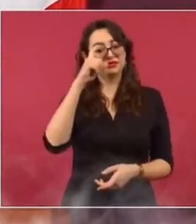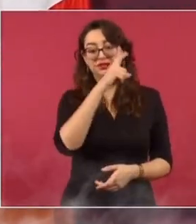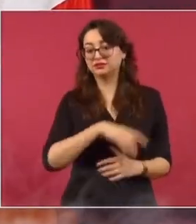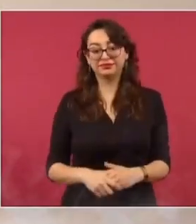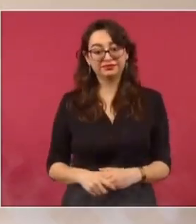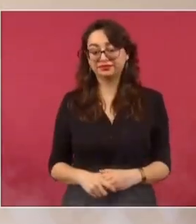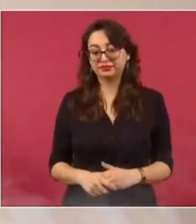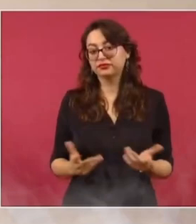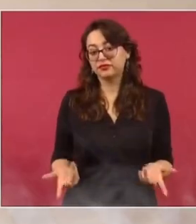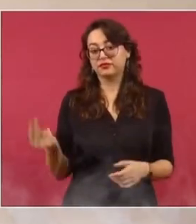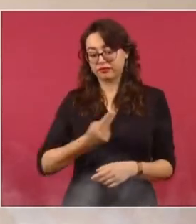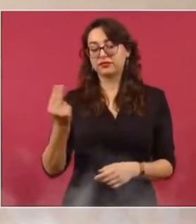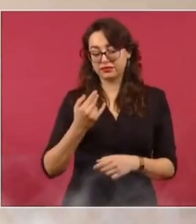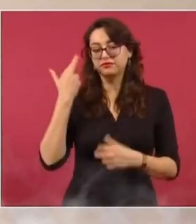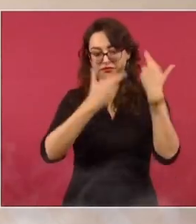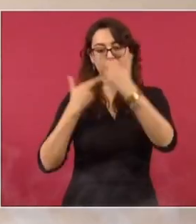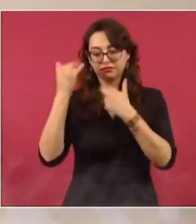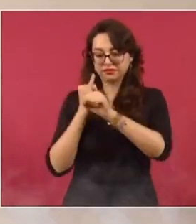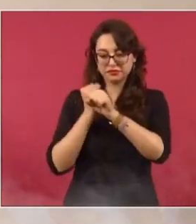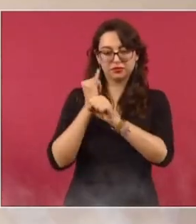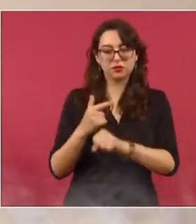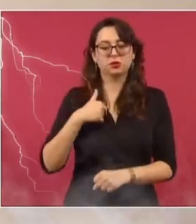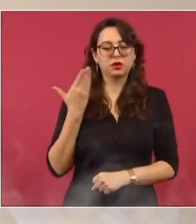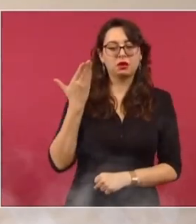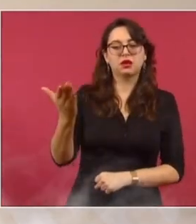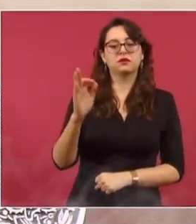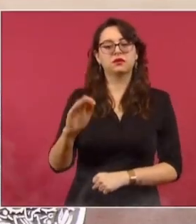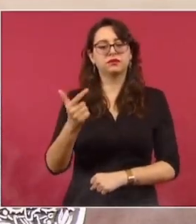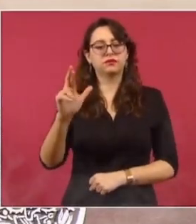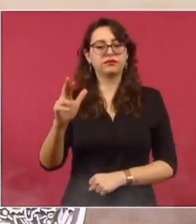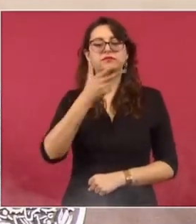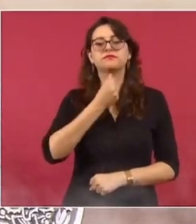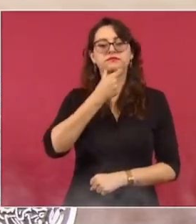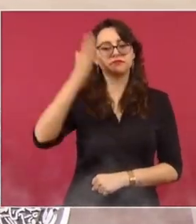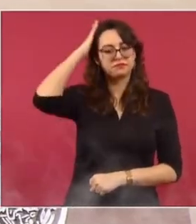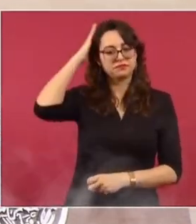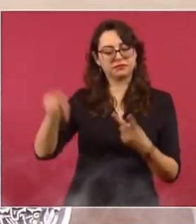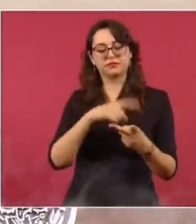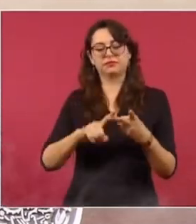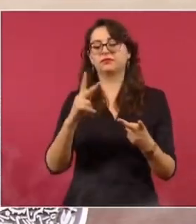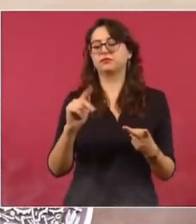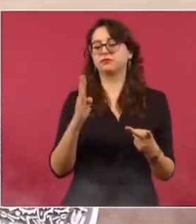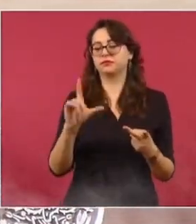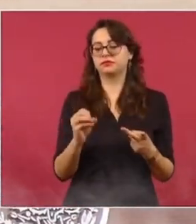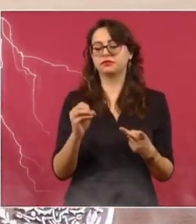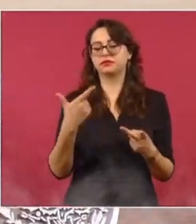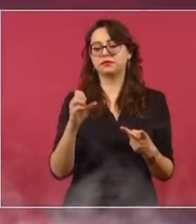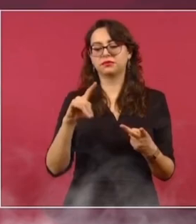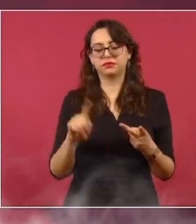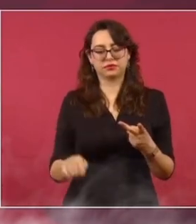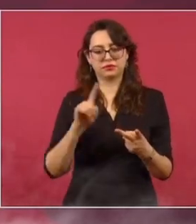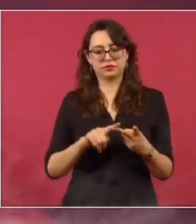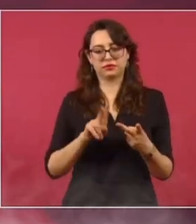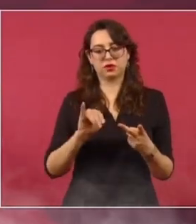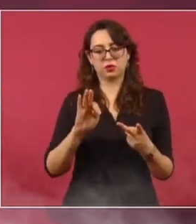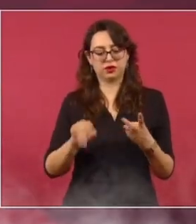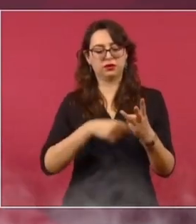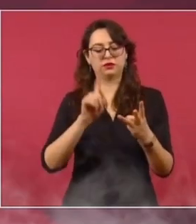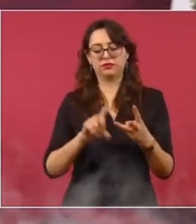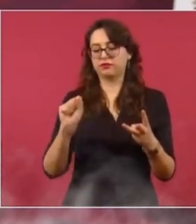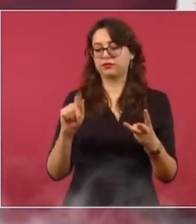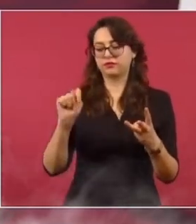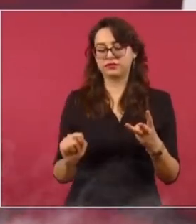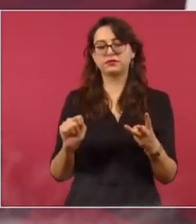pedir al procurador fiscal y también a Pablo Gómez, de Inteligencia Financiera, y al director del SAT que